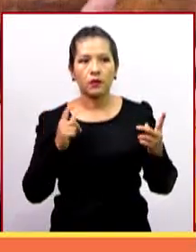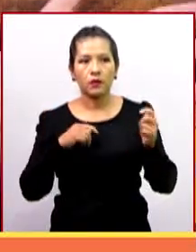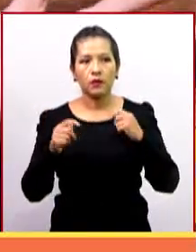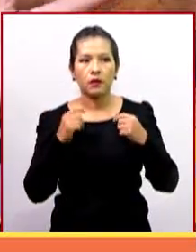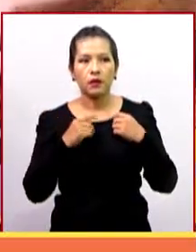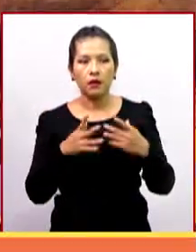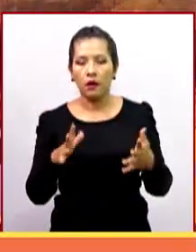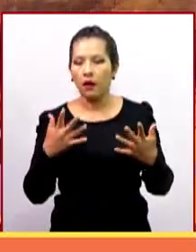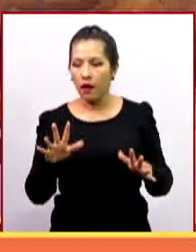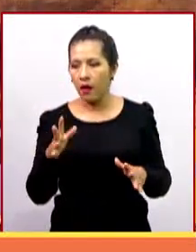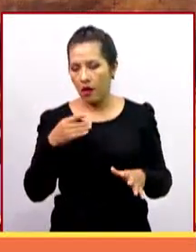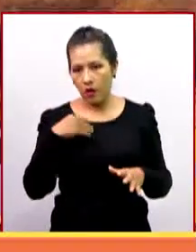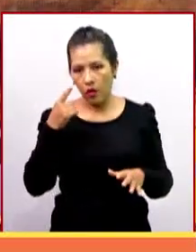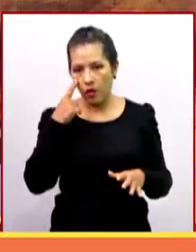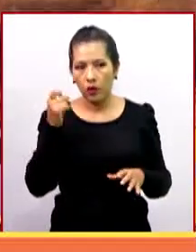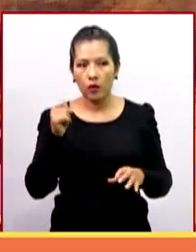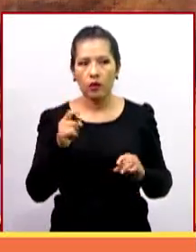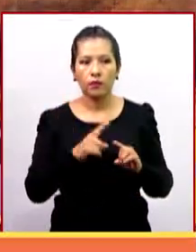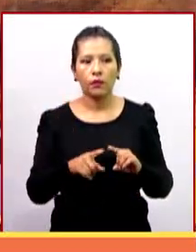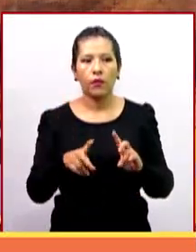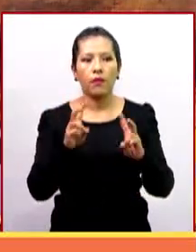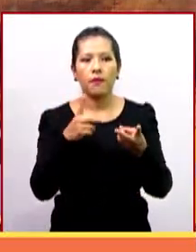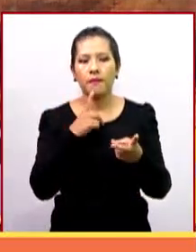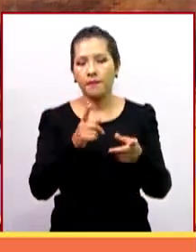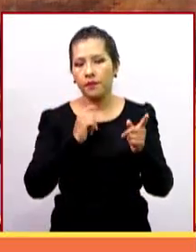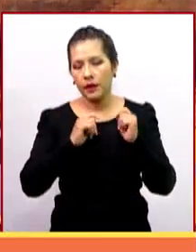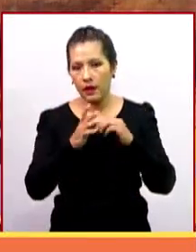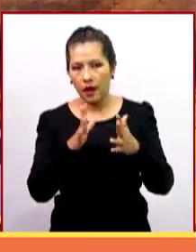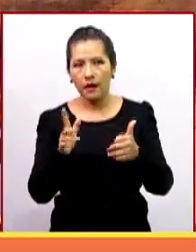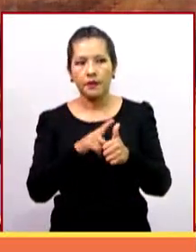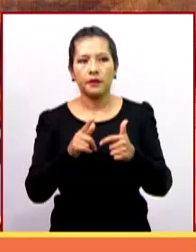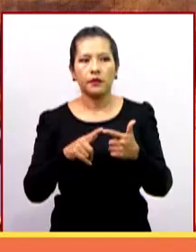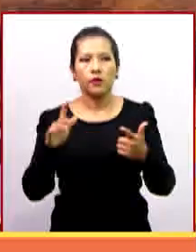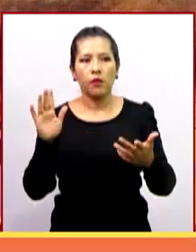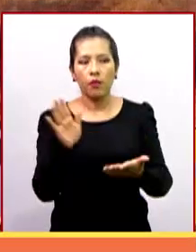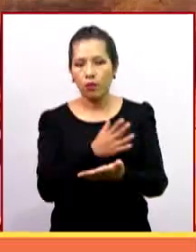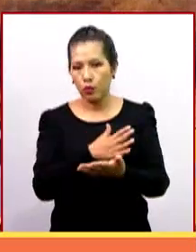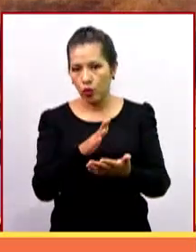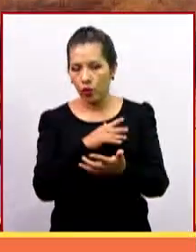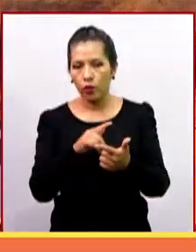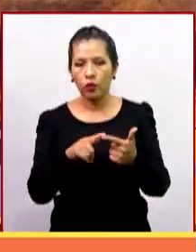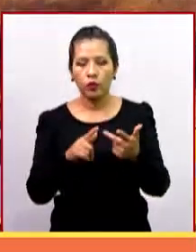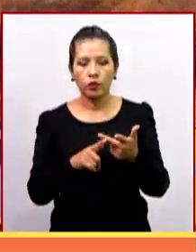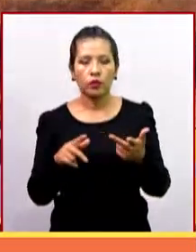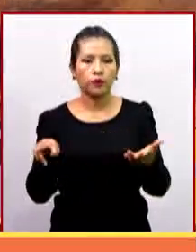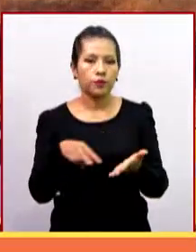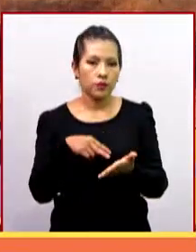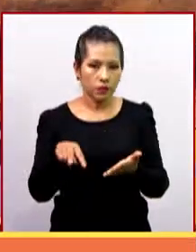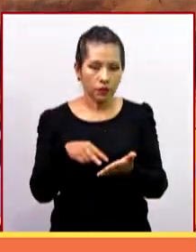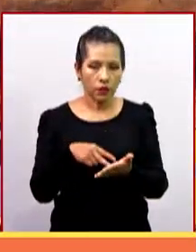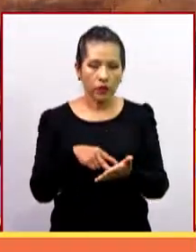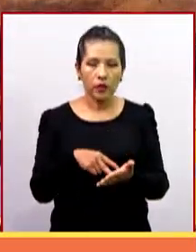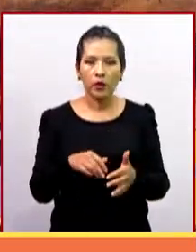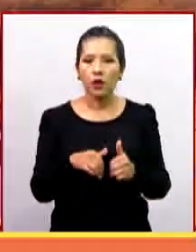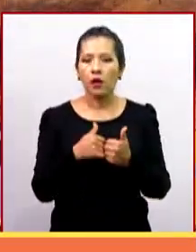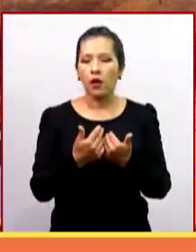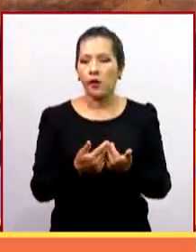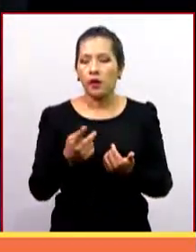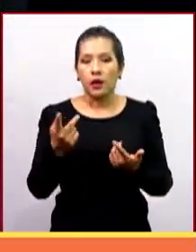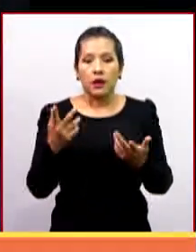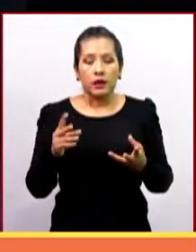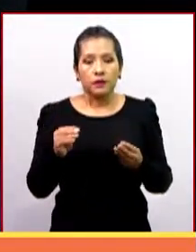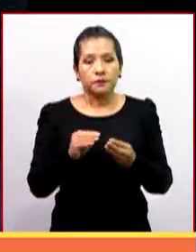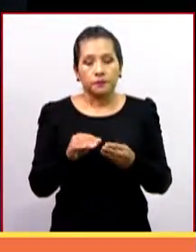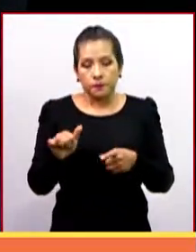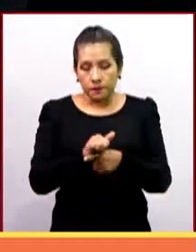vengo desde ese lado, pero ya sea teatro, sea música, sea, bueno, danza, ¿cómo han sido estos